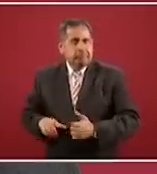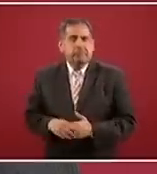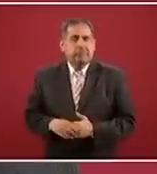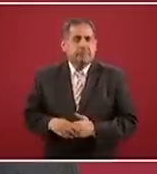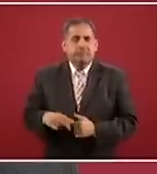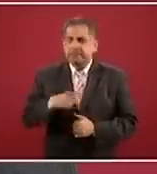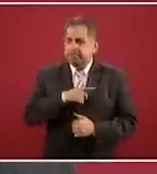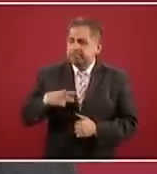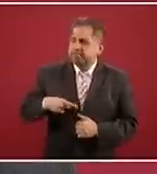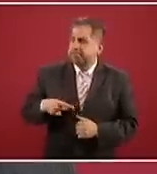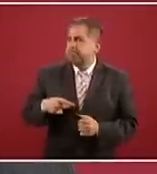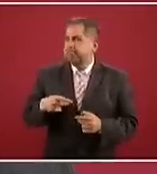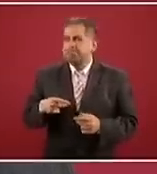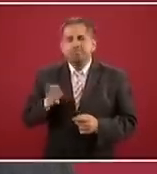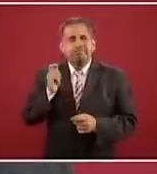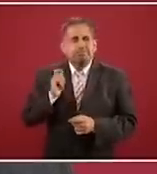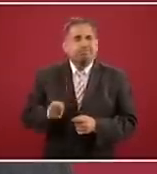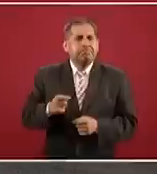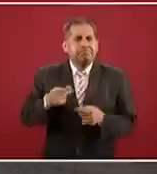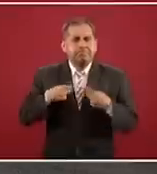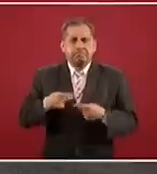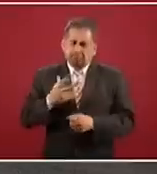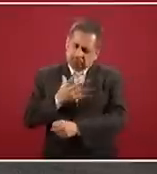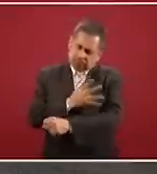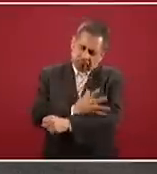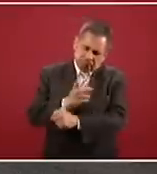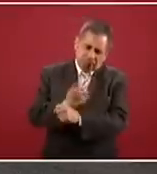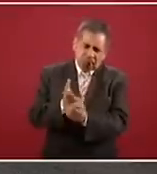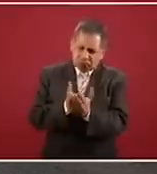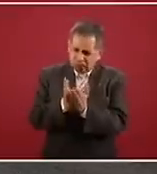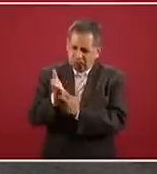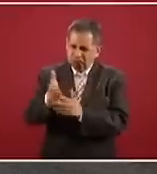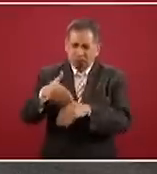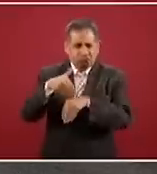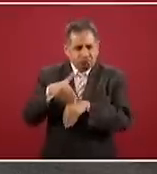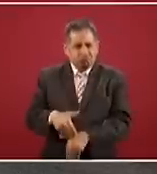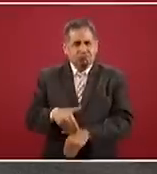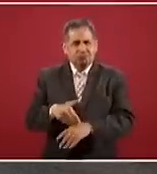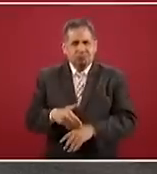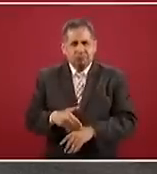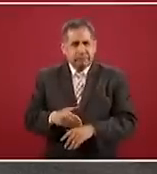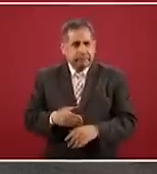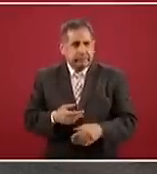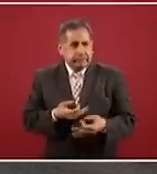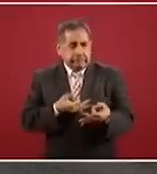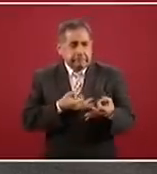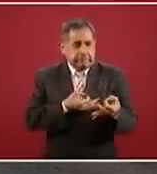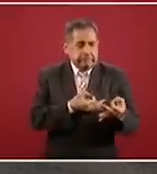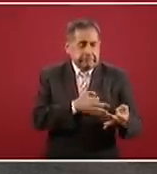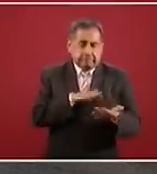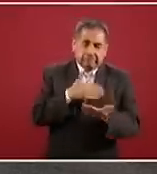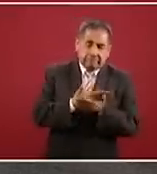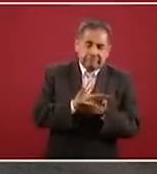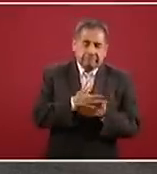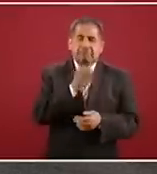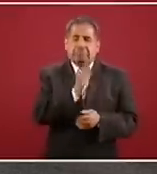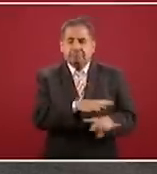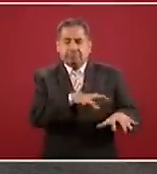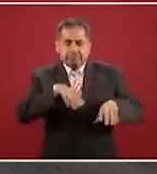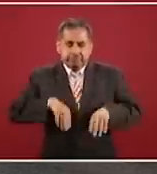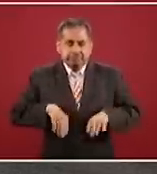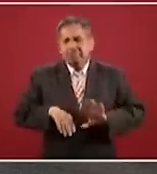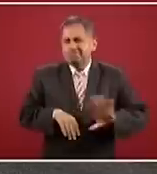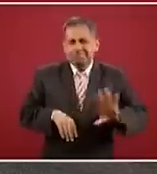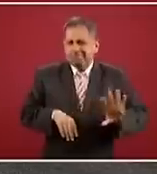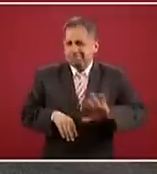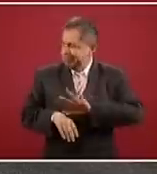tiene que ser gente íntegra, que resista las tentaciones del